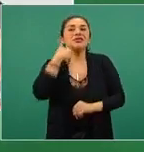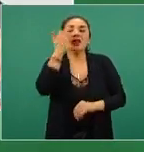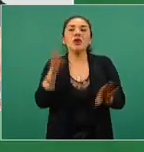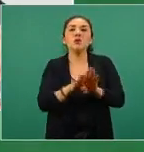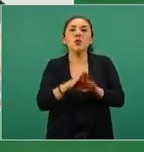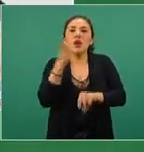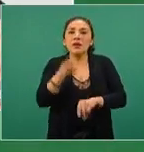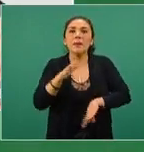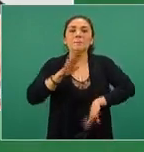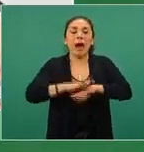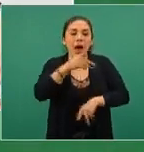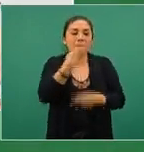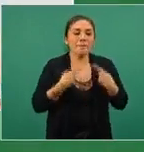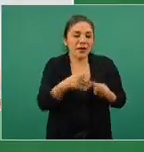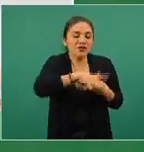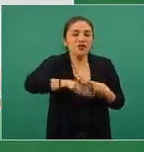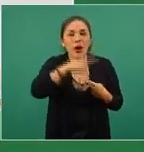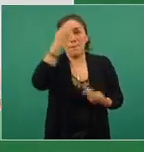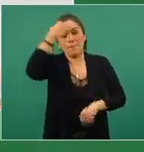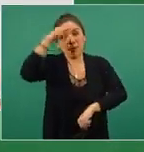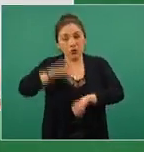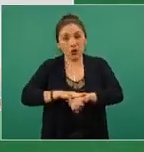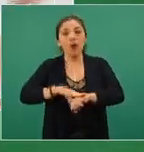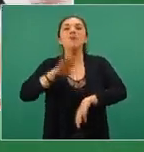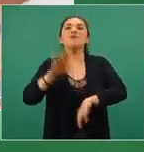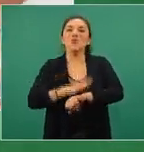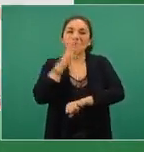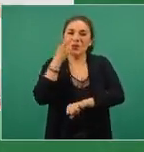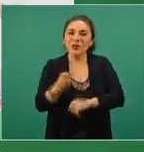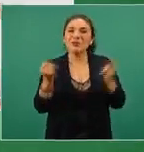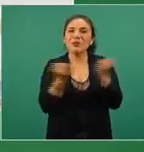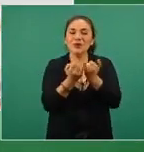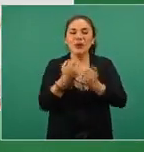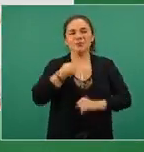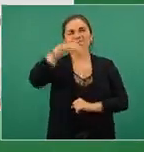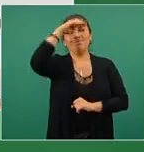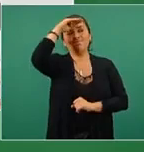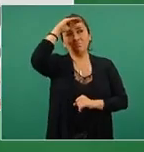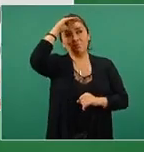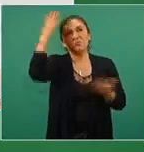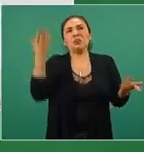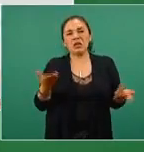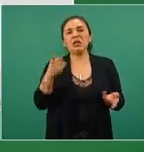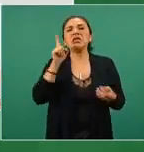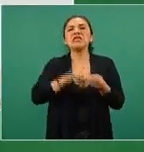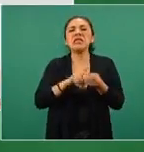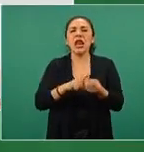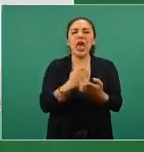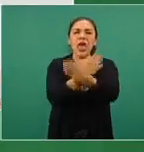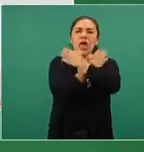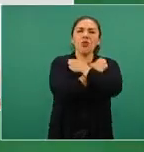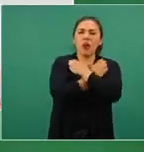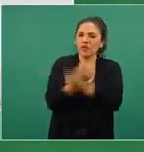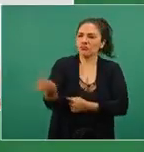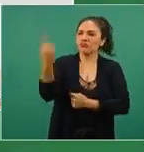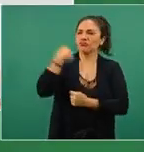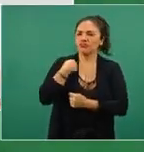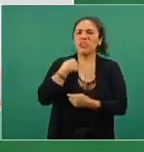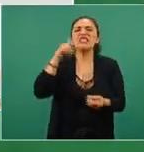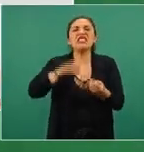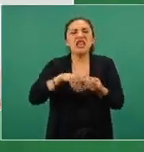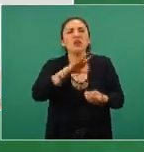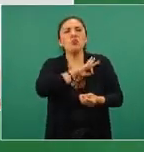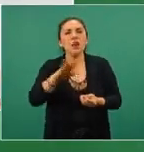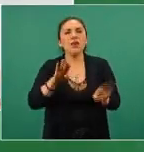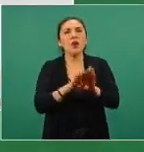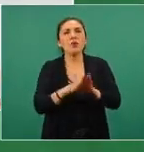esto impactara en la población. También por ello pensamos, ¿quiénes nos educan también a nosotros y quiénes pueden